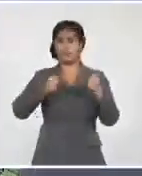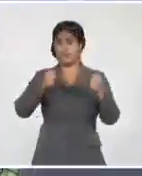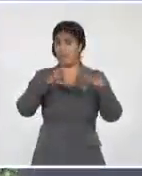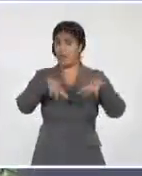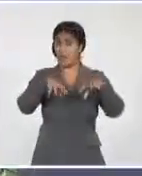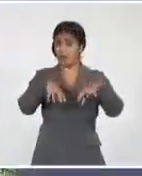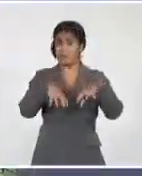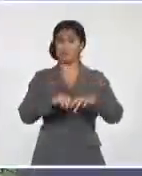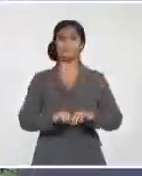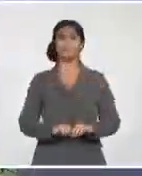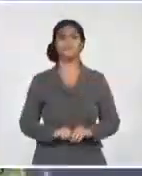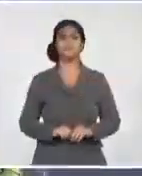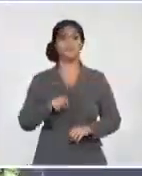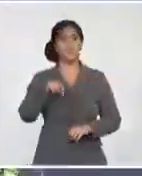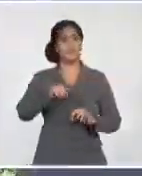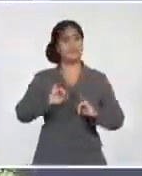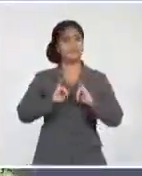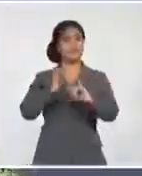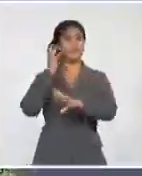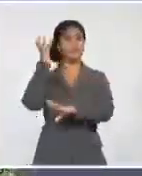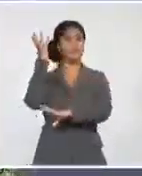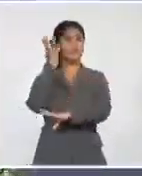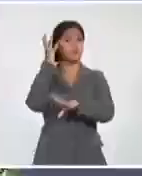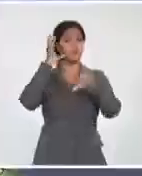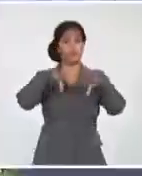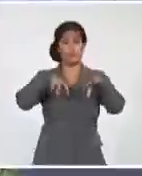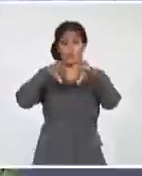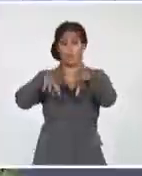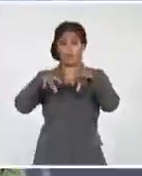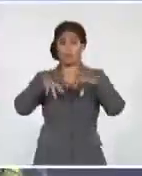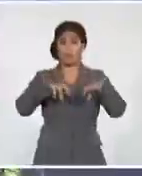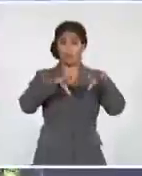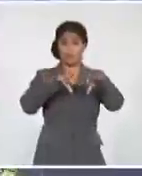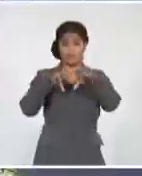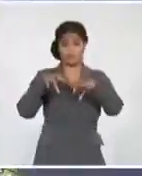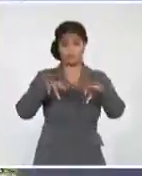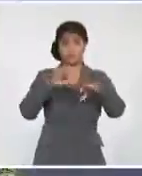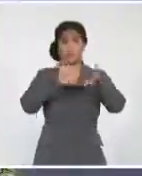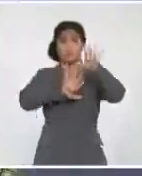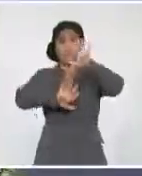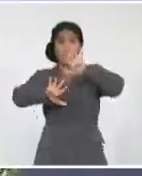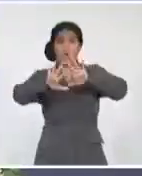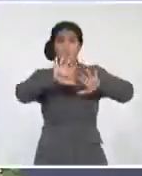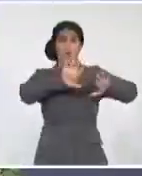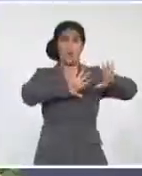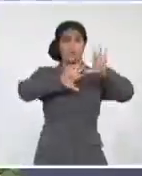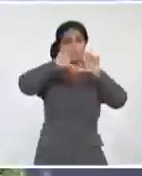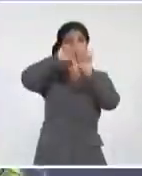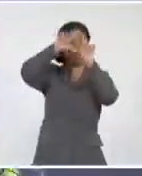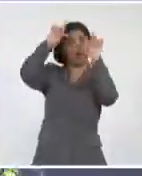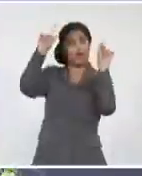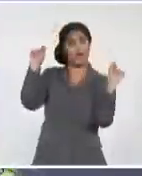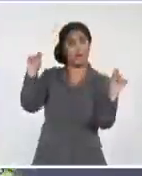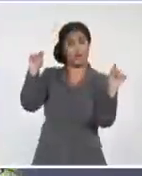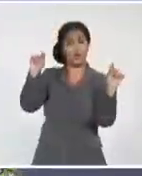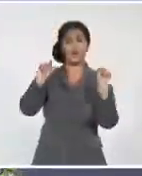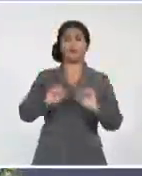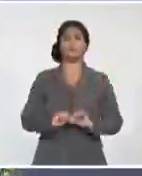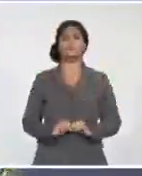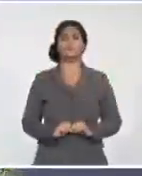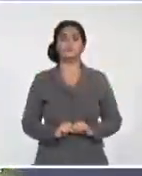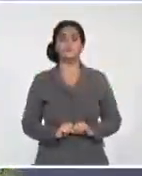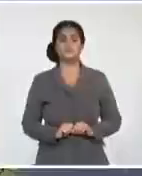estas condiciones de tiempo inestable continúan estando relacionada con el paso de ondas tropicales por los mares al sur del país interactuando con una vaguada